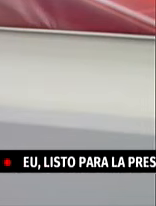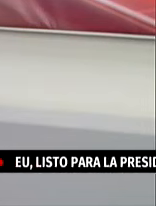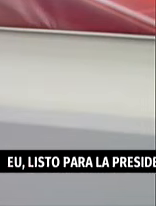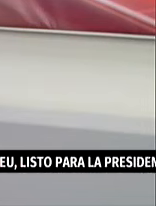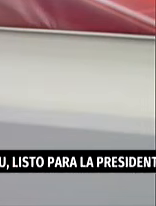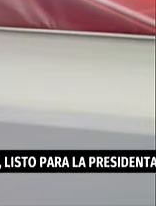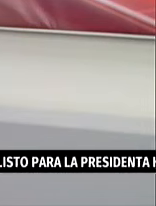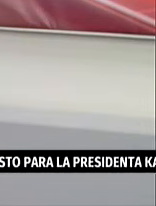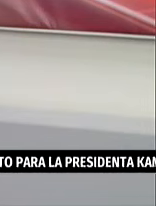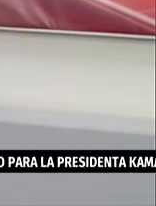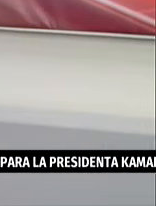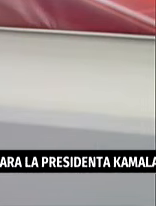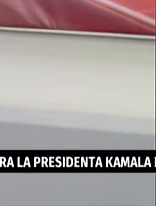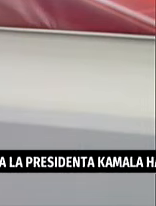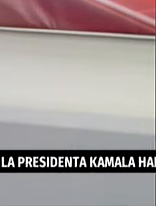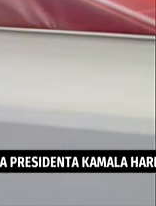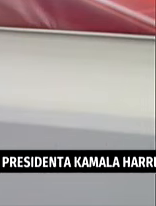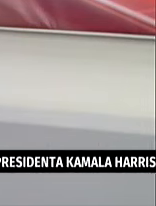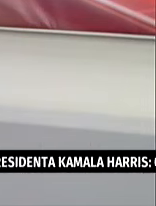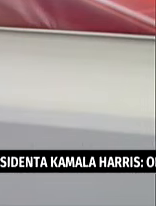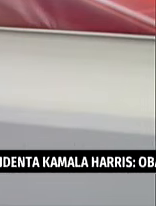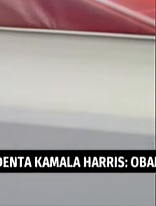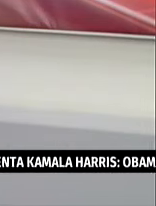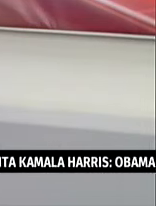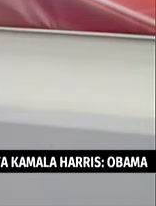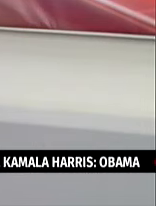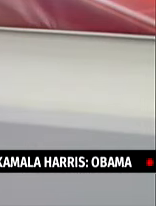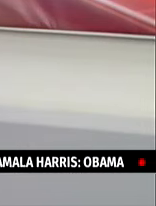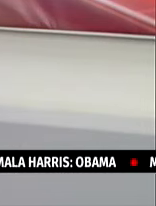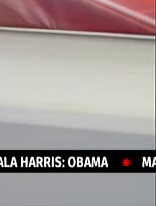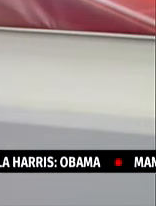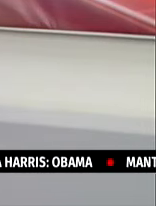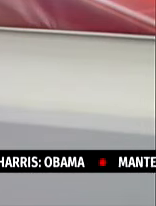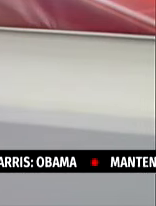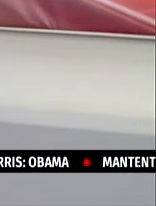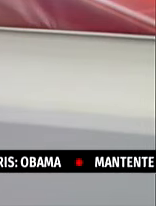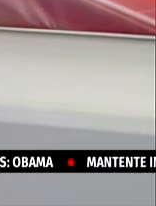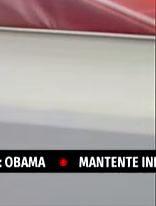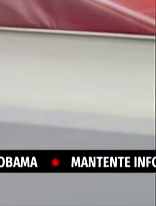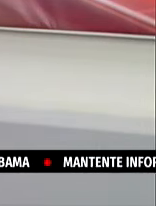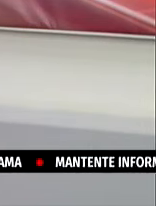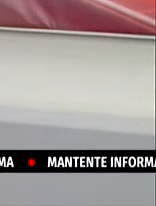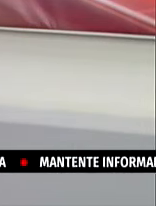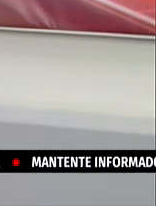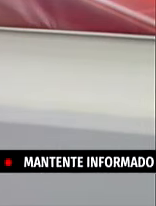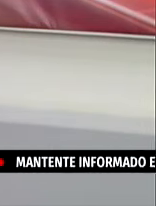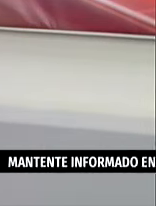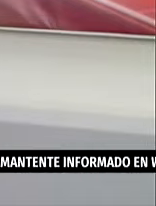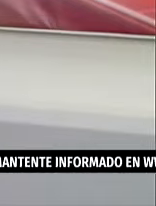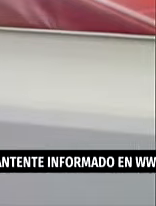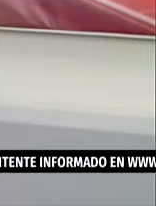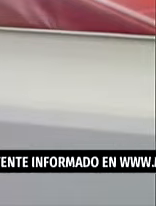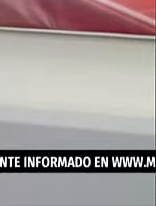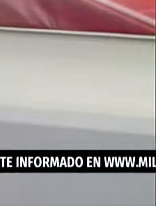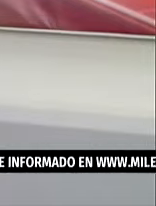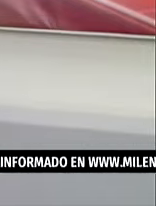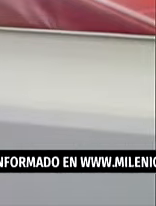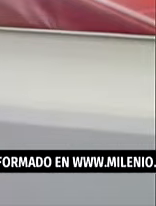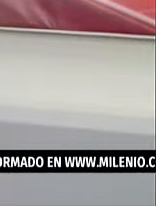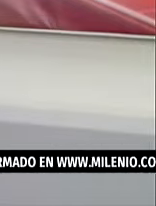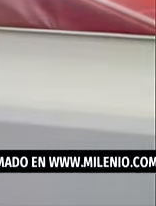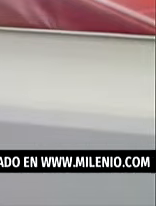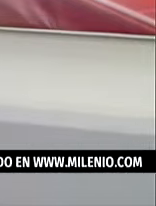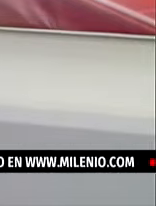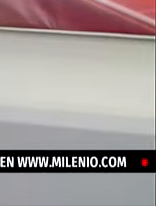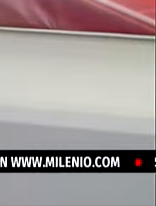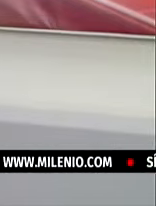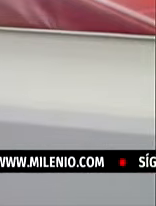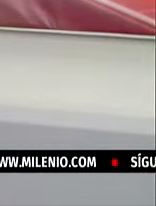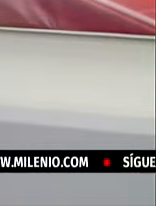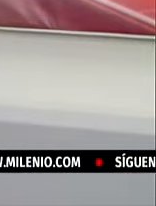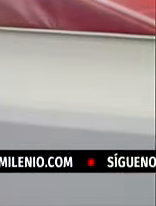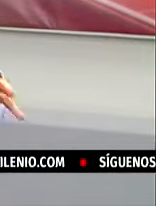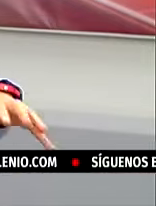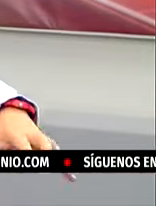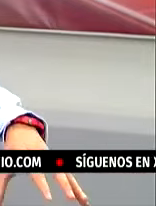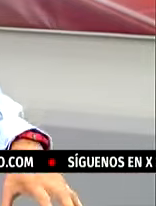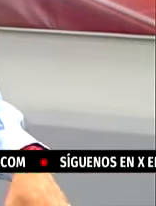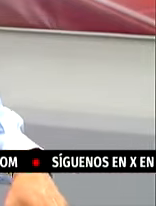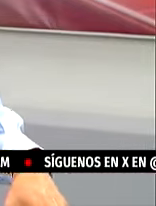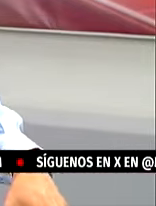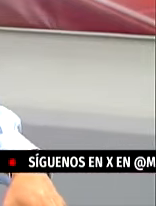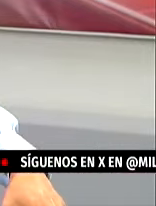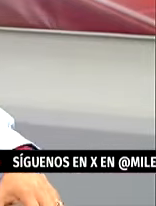audiencia, Morena se perfila a tener la mayoría de los curules. ¿Qué dice la ley? Explíquenos por qué